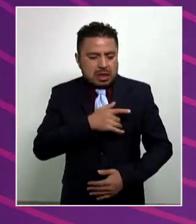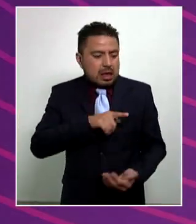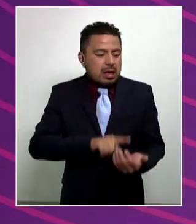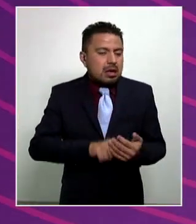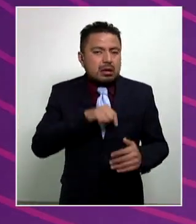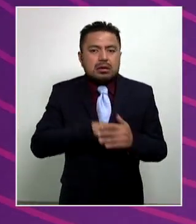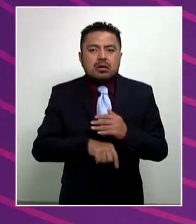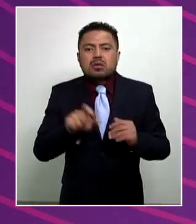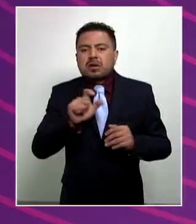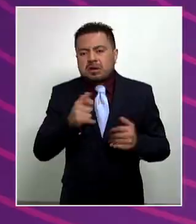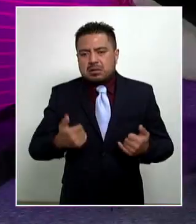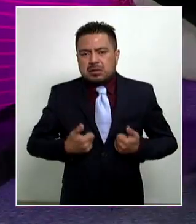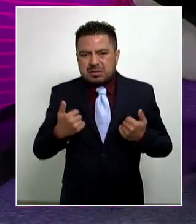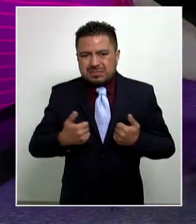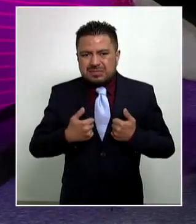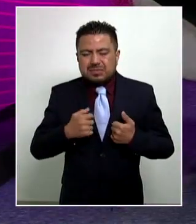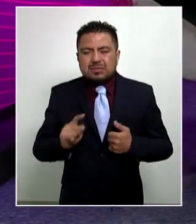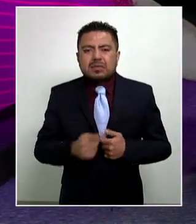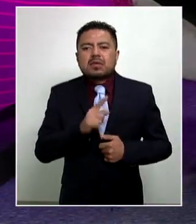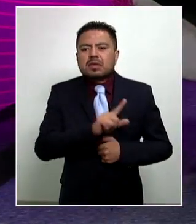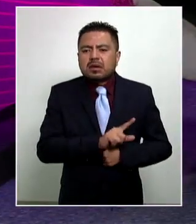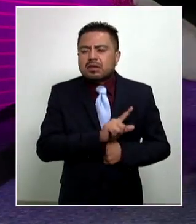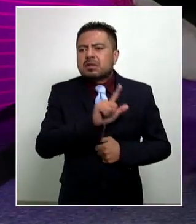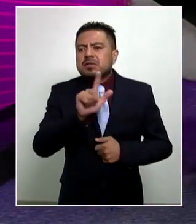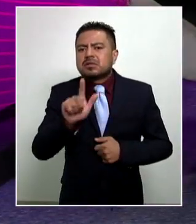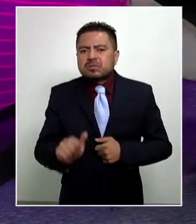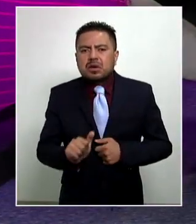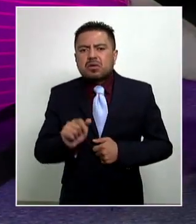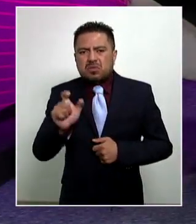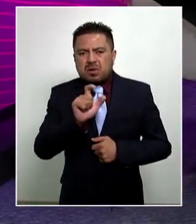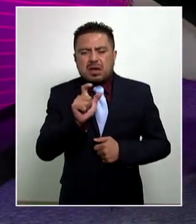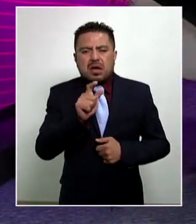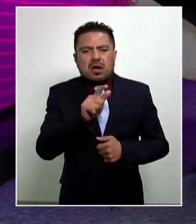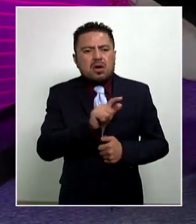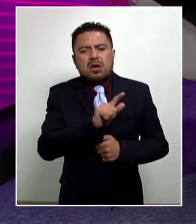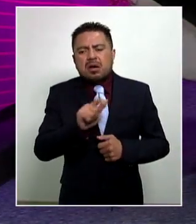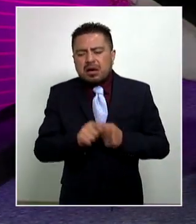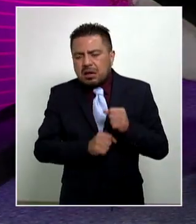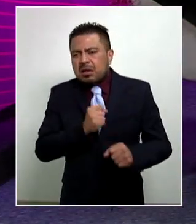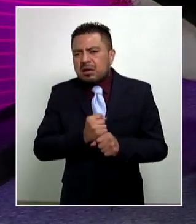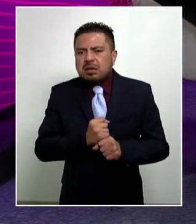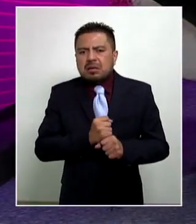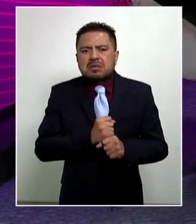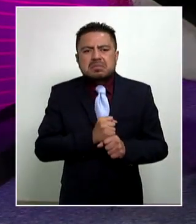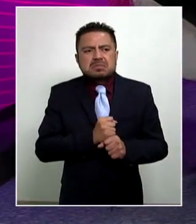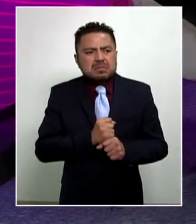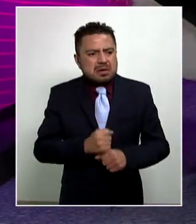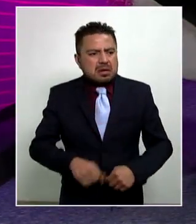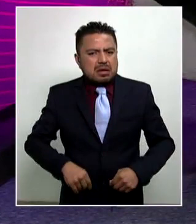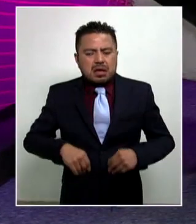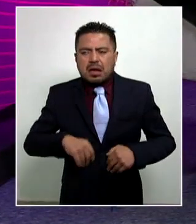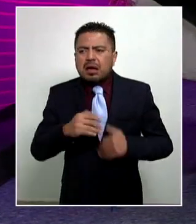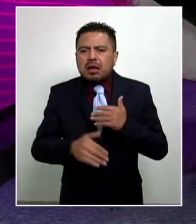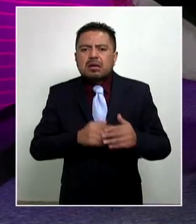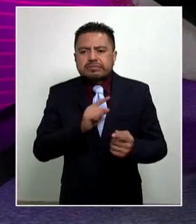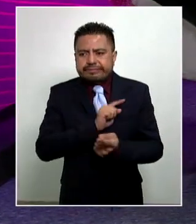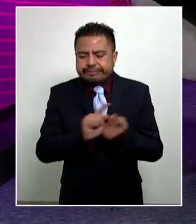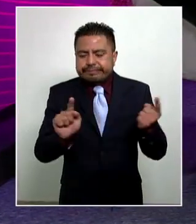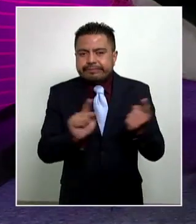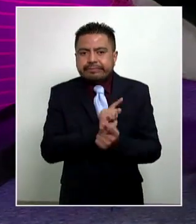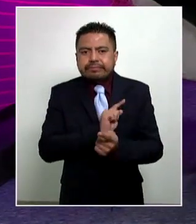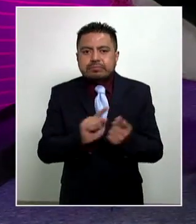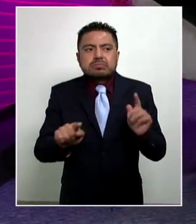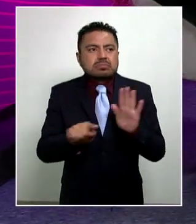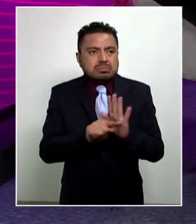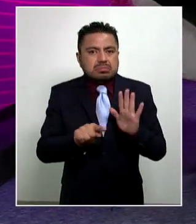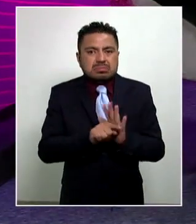eres joven. Pero ya posteriormente, pues cuando estás en otras etapas de vida, tú empiezas a confrontarlo. O sea, te